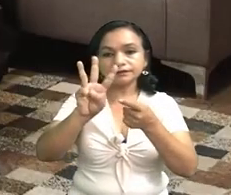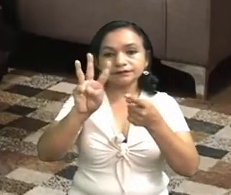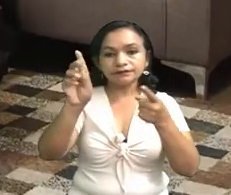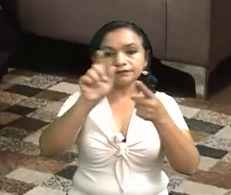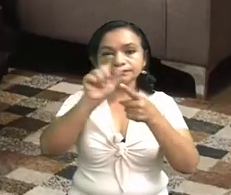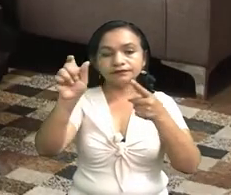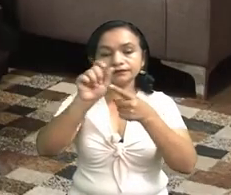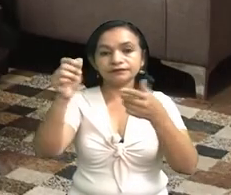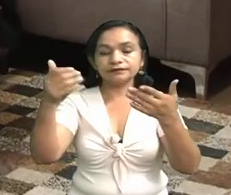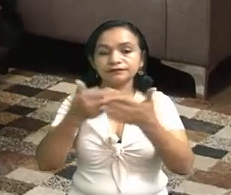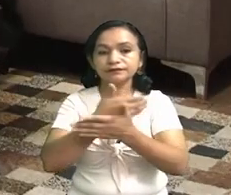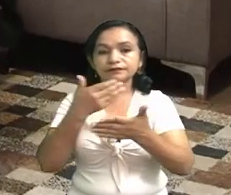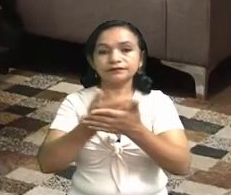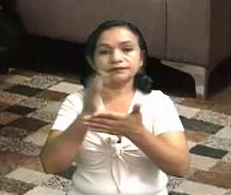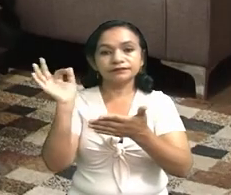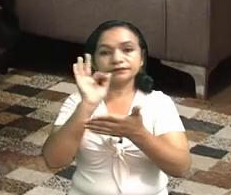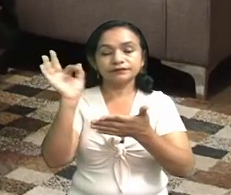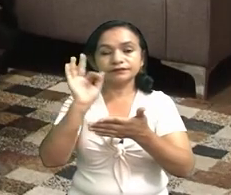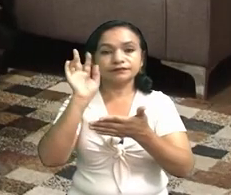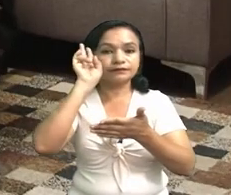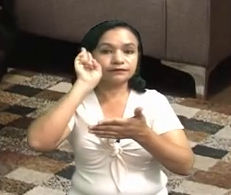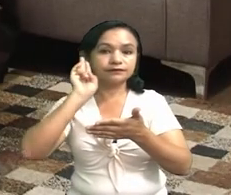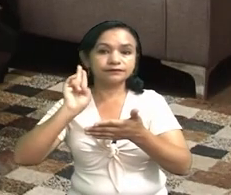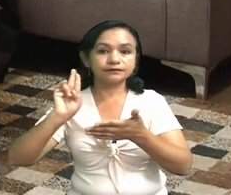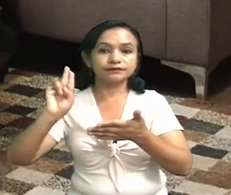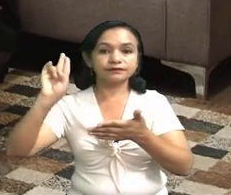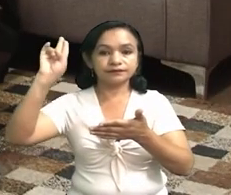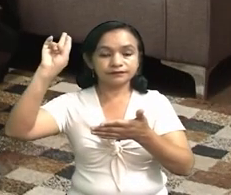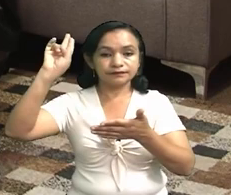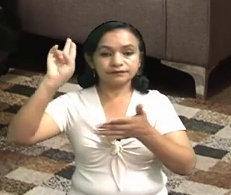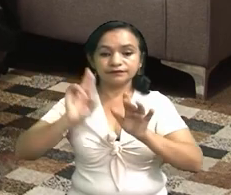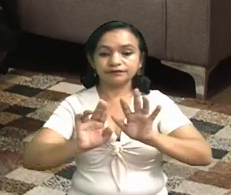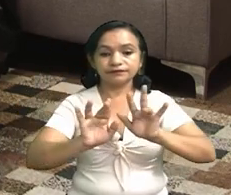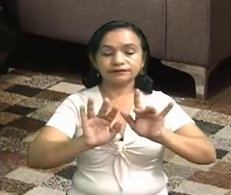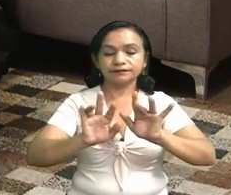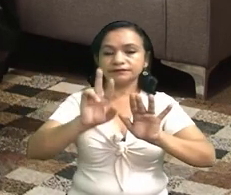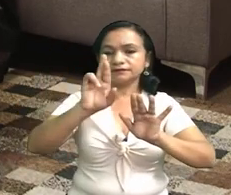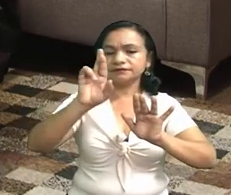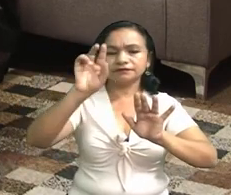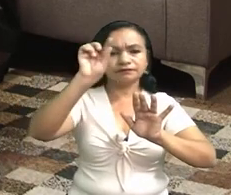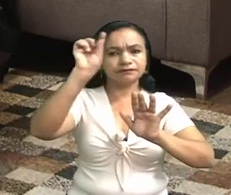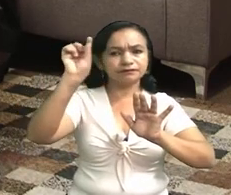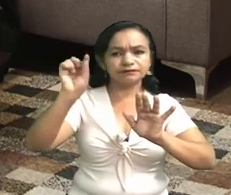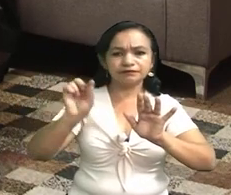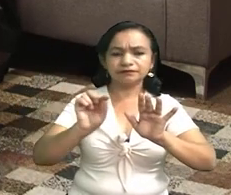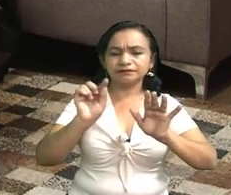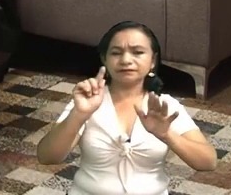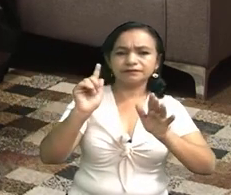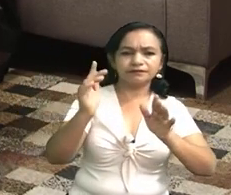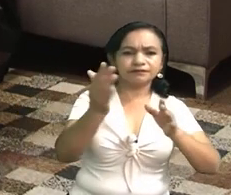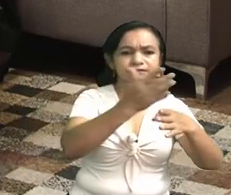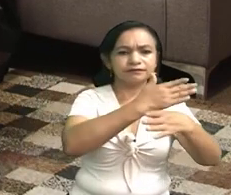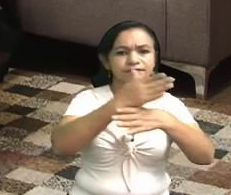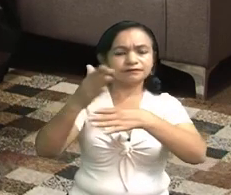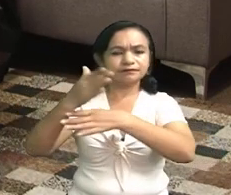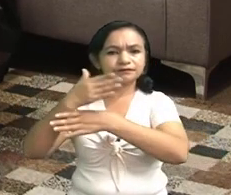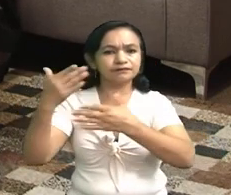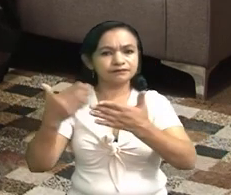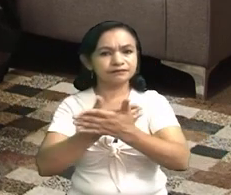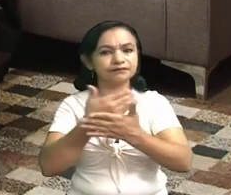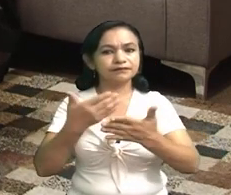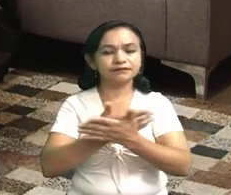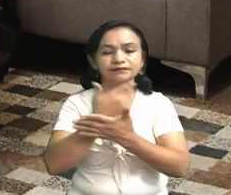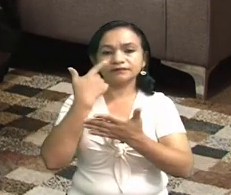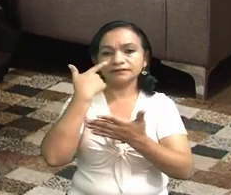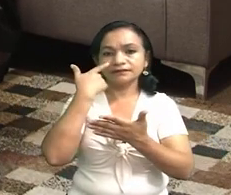la nueva infraestructura digital para que tengan acceso a tecnología, a red y conexión de sexta generación.